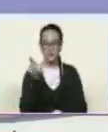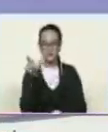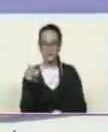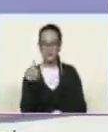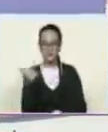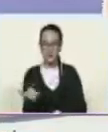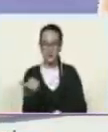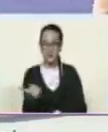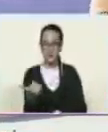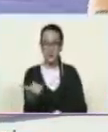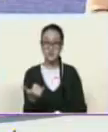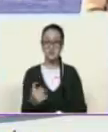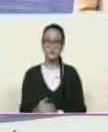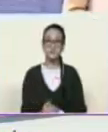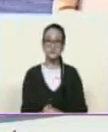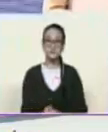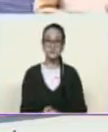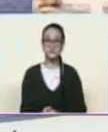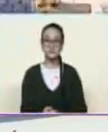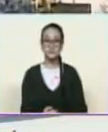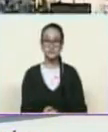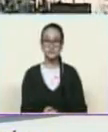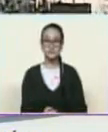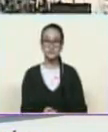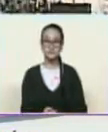presentes en este acto.